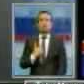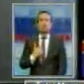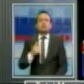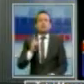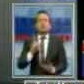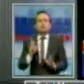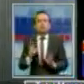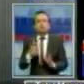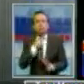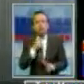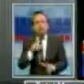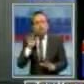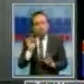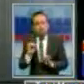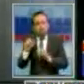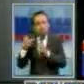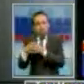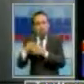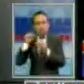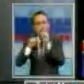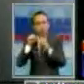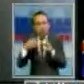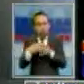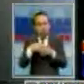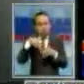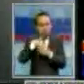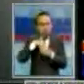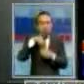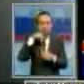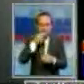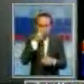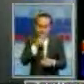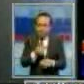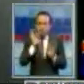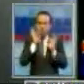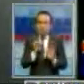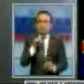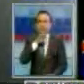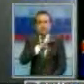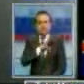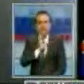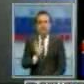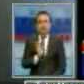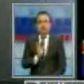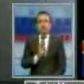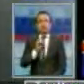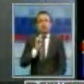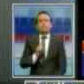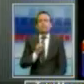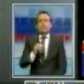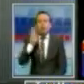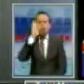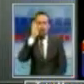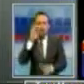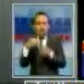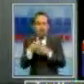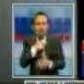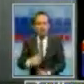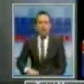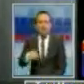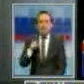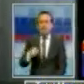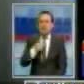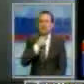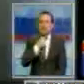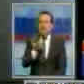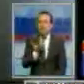¿no? Y que cada día que no se lleve a cabo lo que dentro del gobierno de Michelle Bachelet ellos quieren, va a